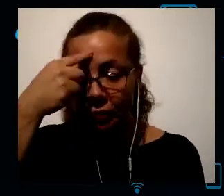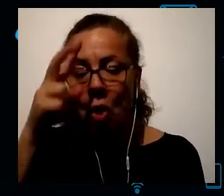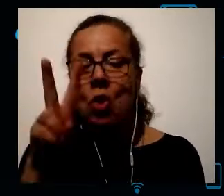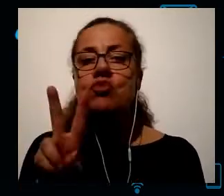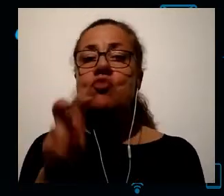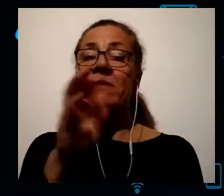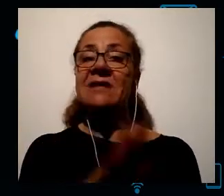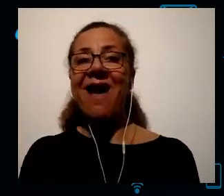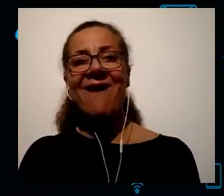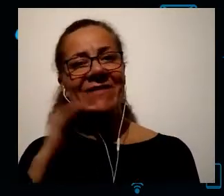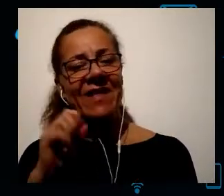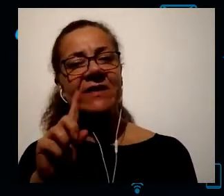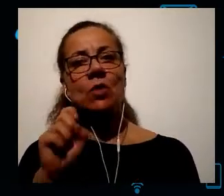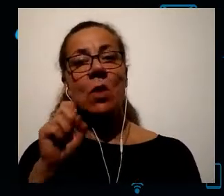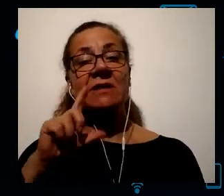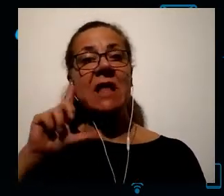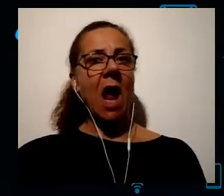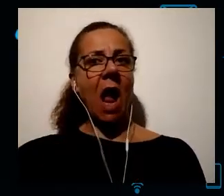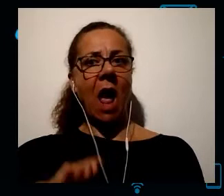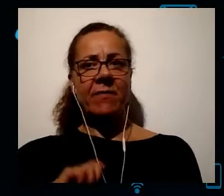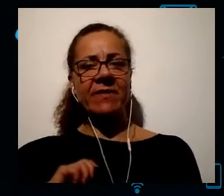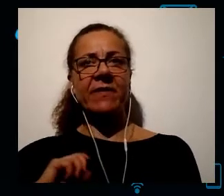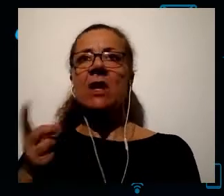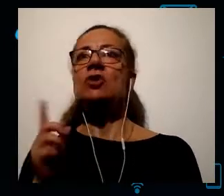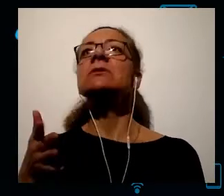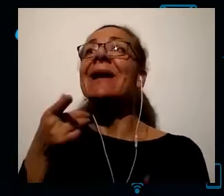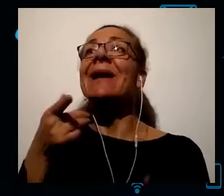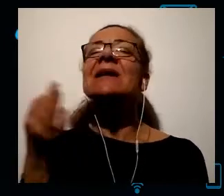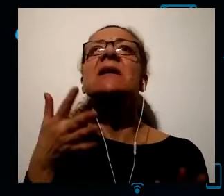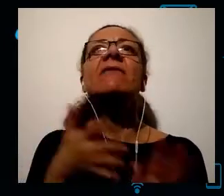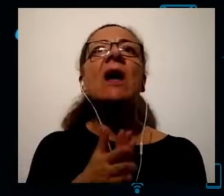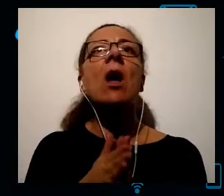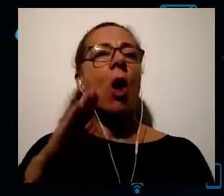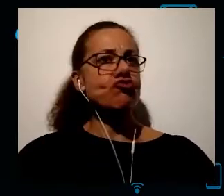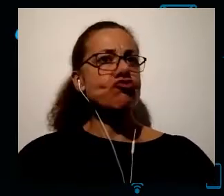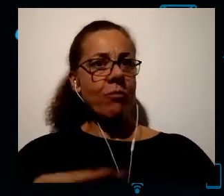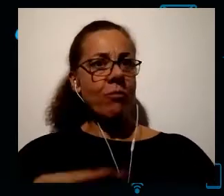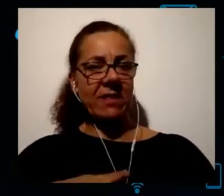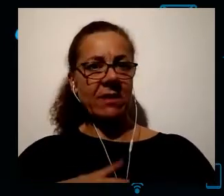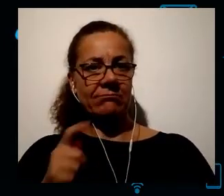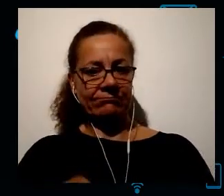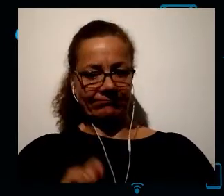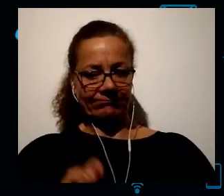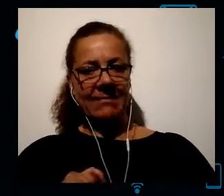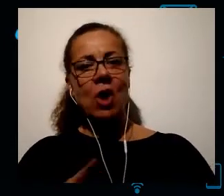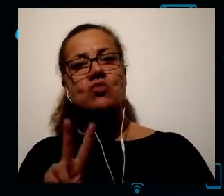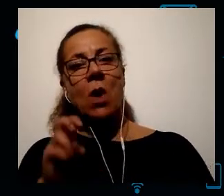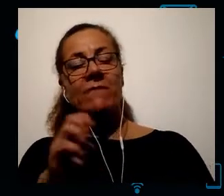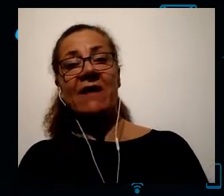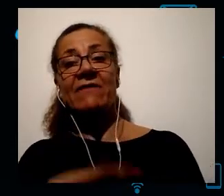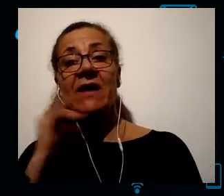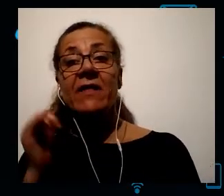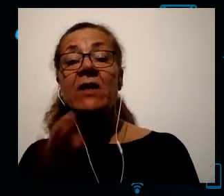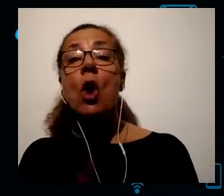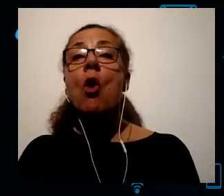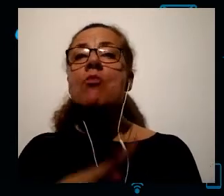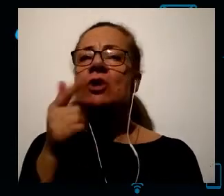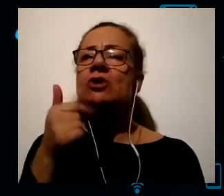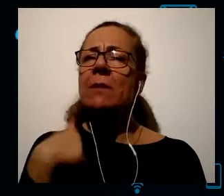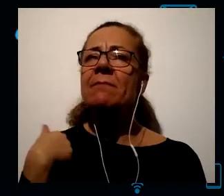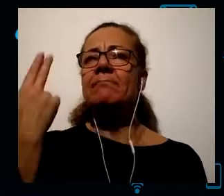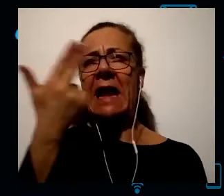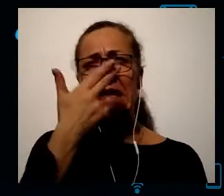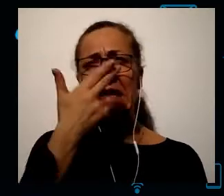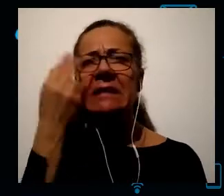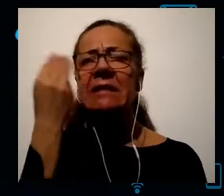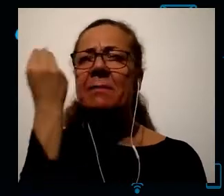y nuevas capacidades que no es eso es lo que es una competencia adquiere la competencia y por eso me parecía interesante cómo dejar claro este este